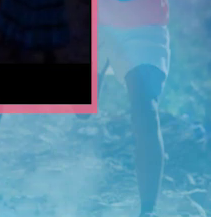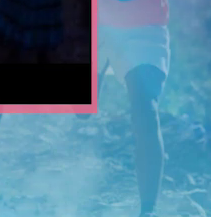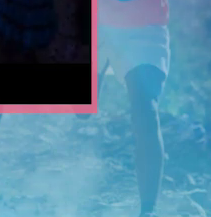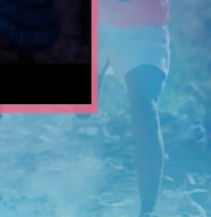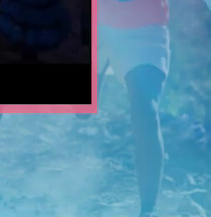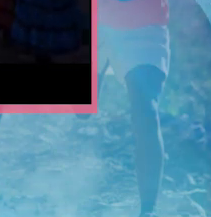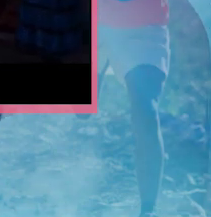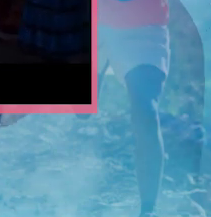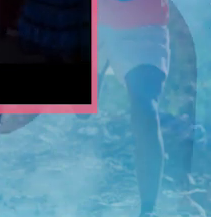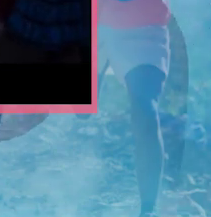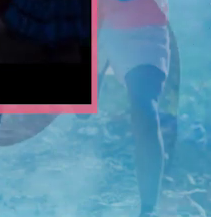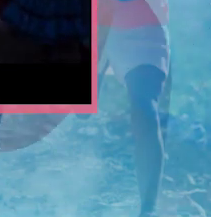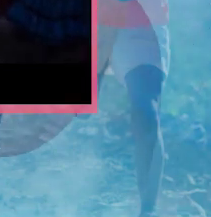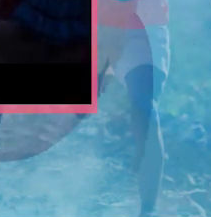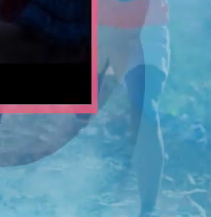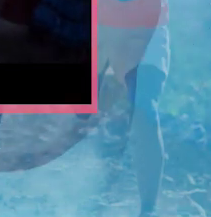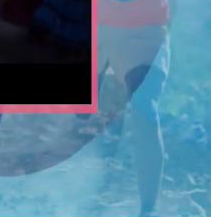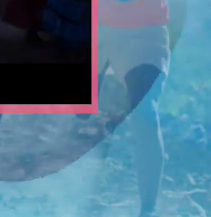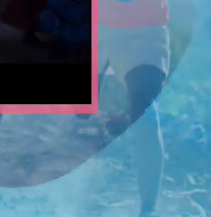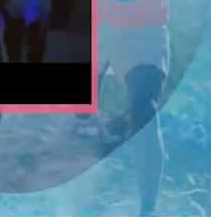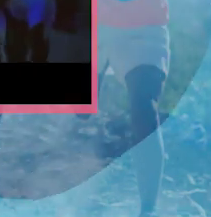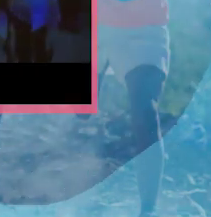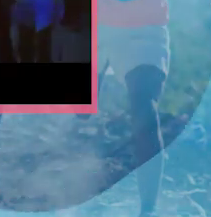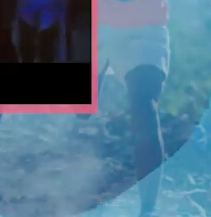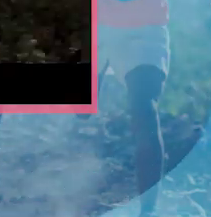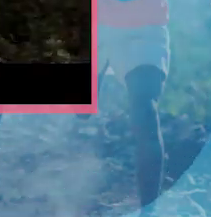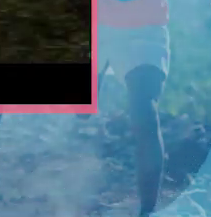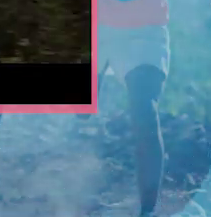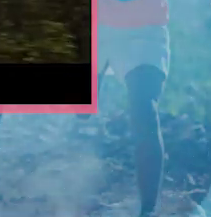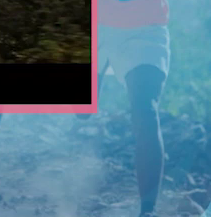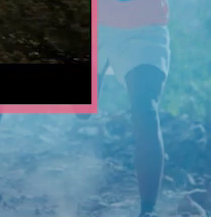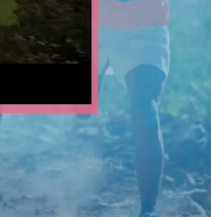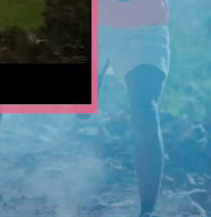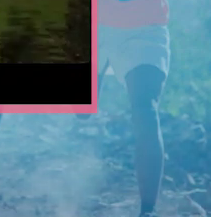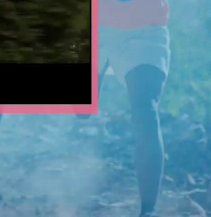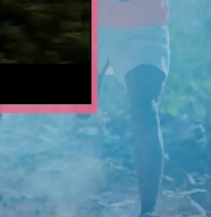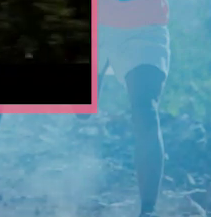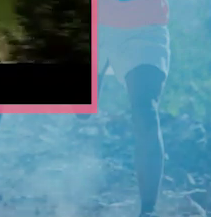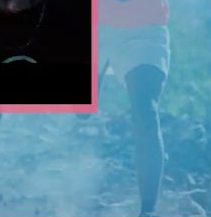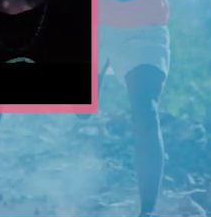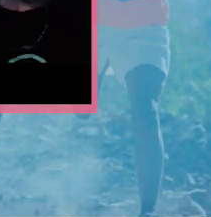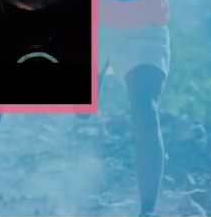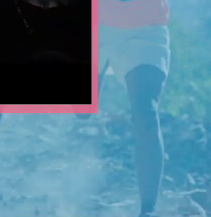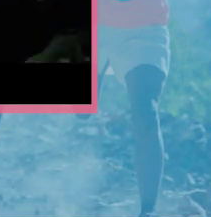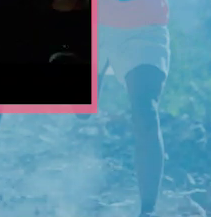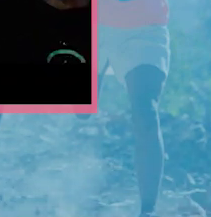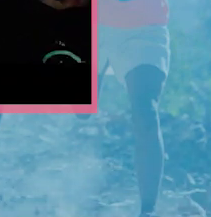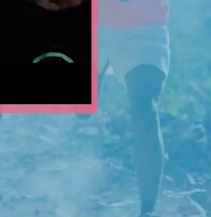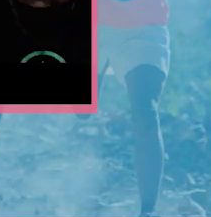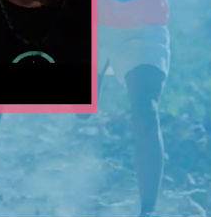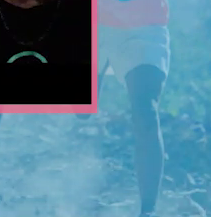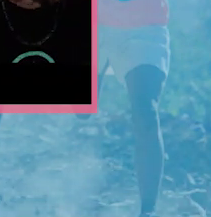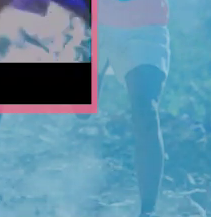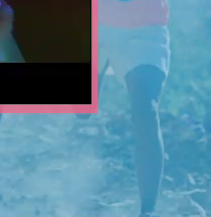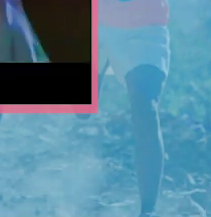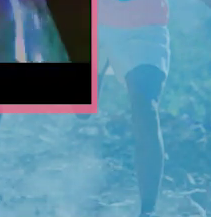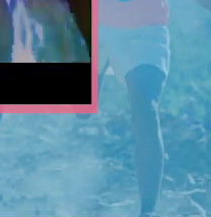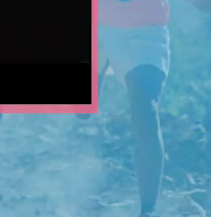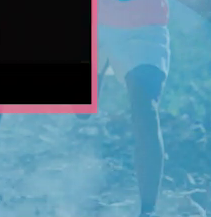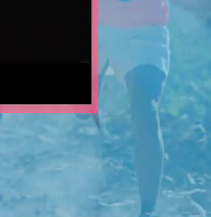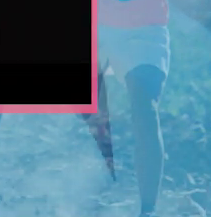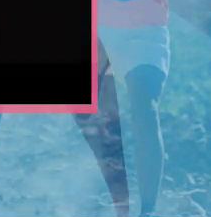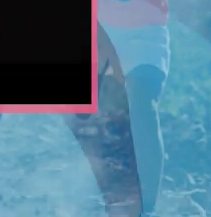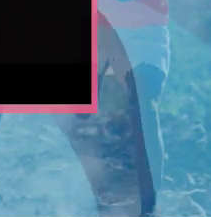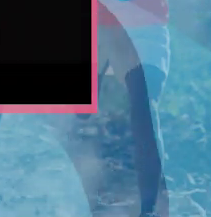lirguachi, aguiami ni jusini vino lirguachi. Mujeco, mi cula sierra coperaimba, chabe que así ti perre marram